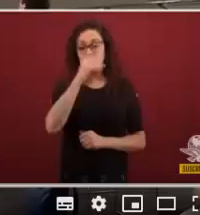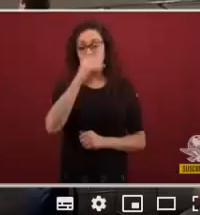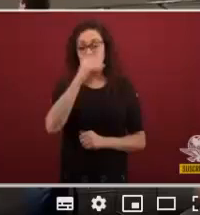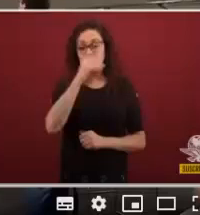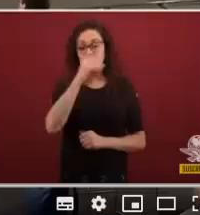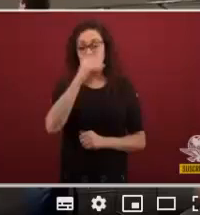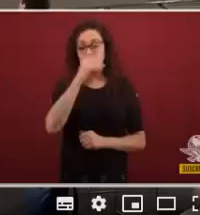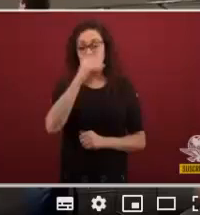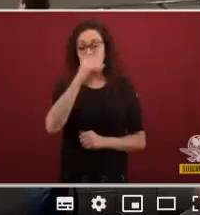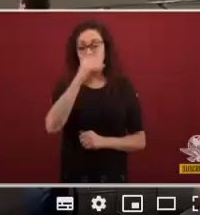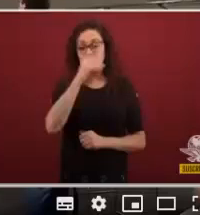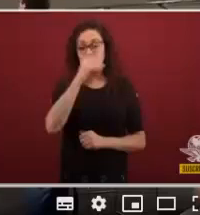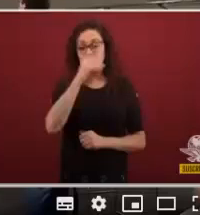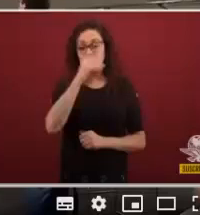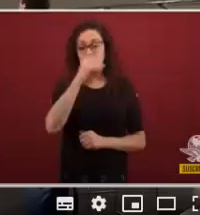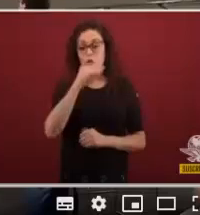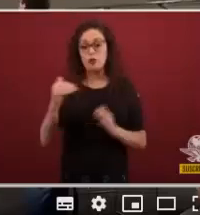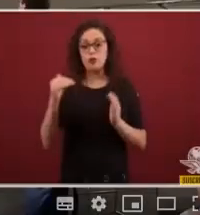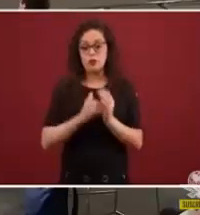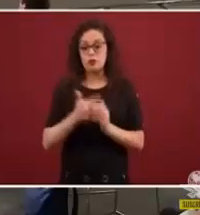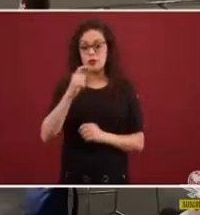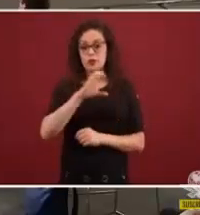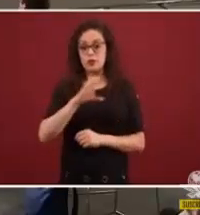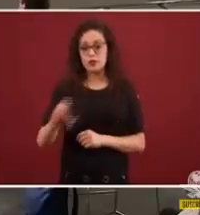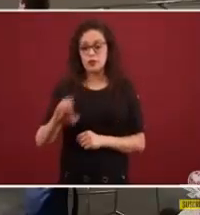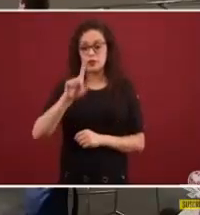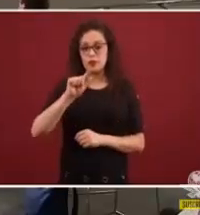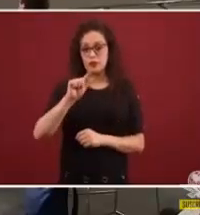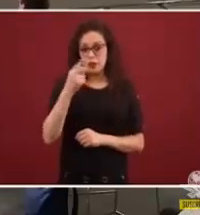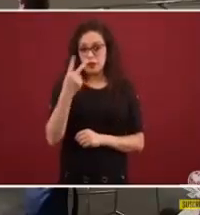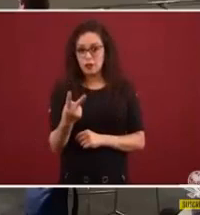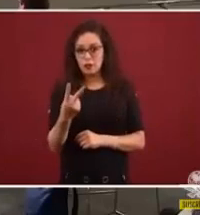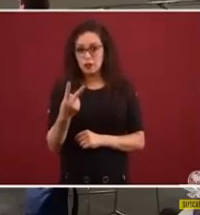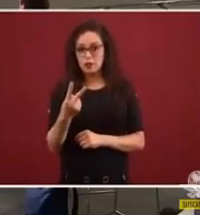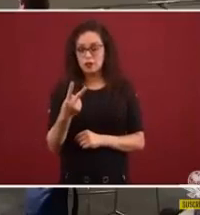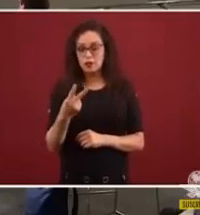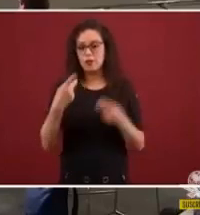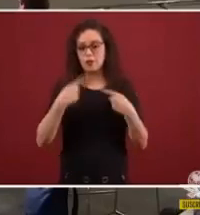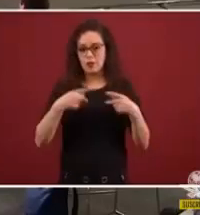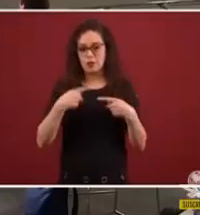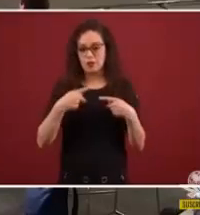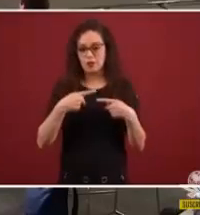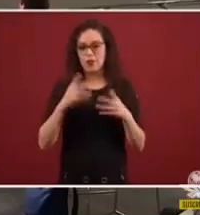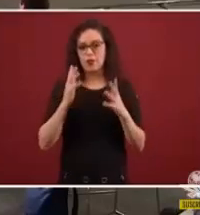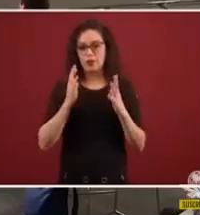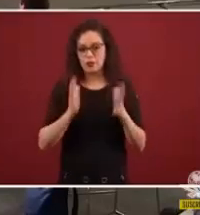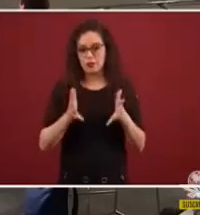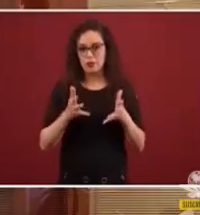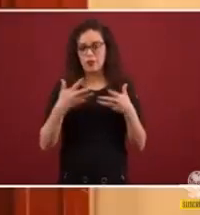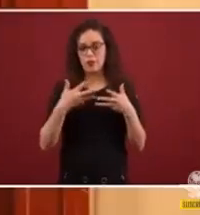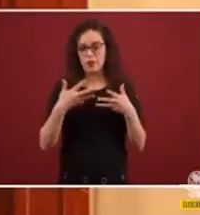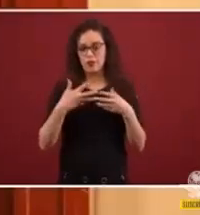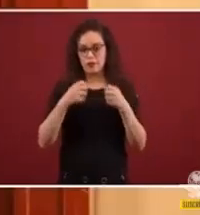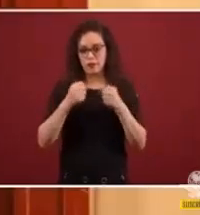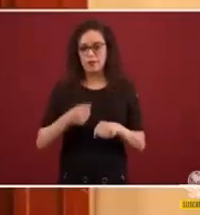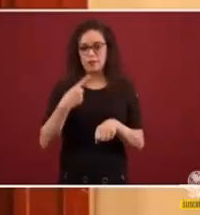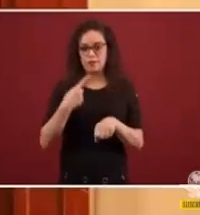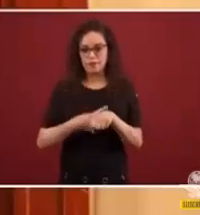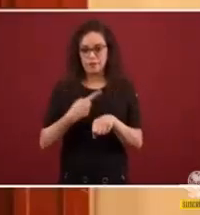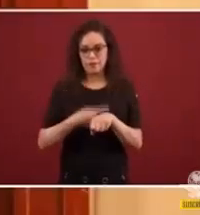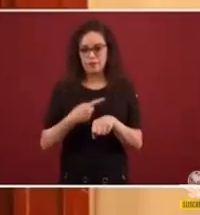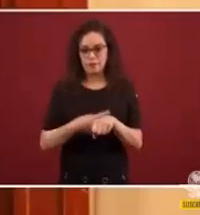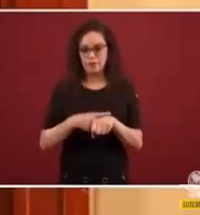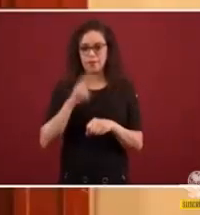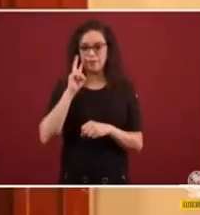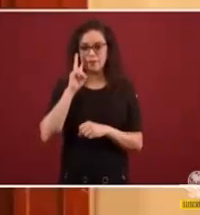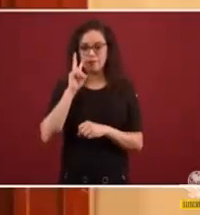qué es lo que pasó en la conferencia 772 casos son los que se encontraron en la plataforma